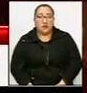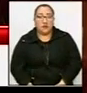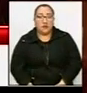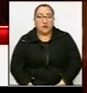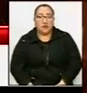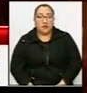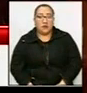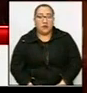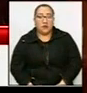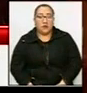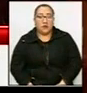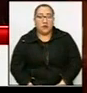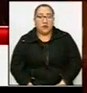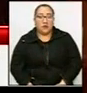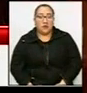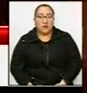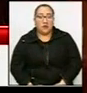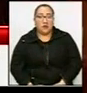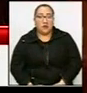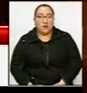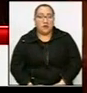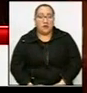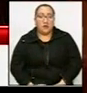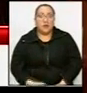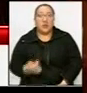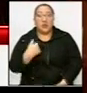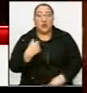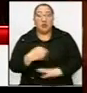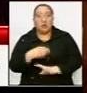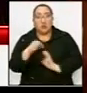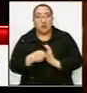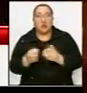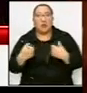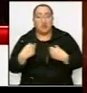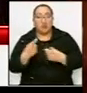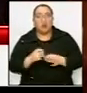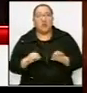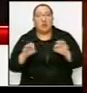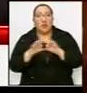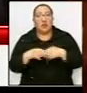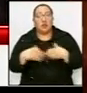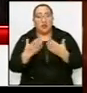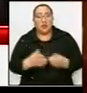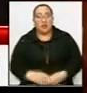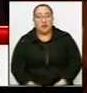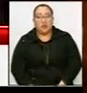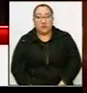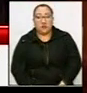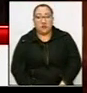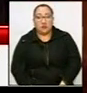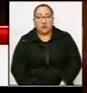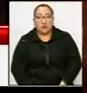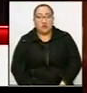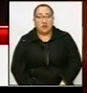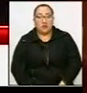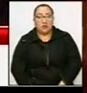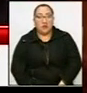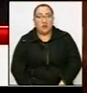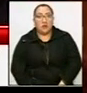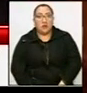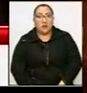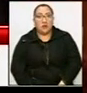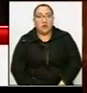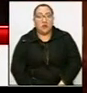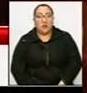los recursos correspondientes para atender estos proyectos, debiera tener la prioridad correspondiente. Pero así como ese proyecto, ¿no es